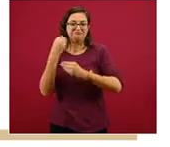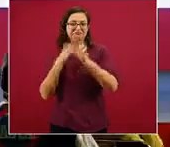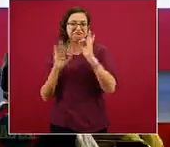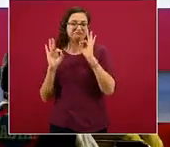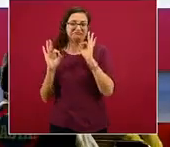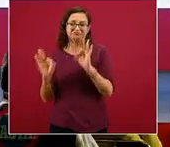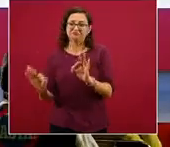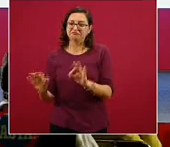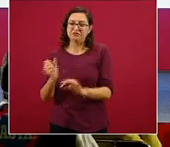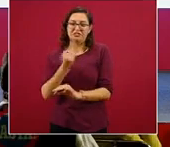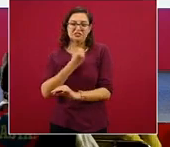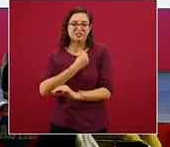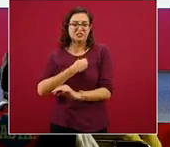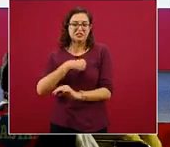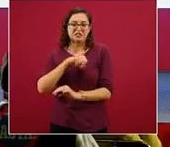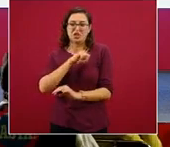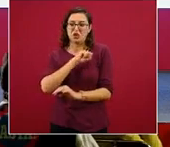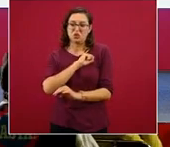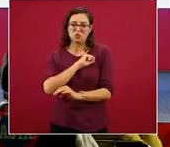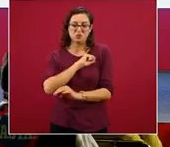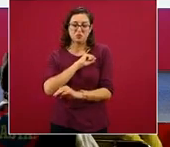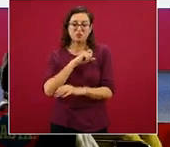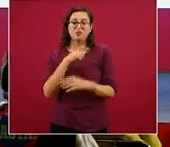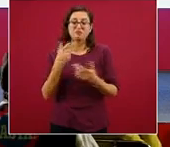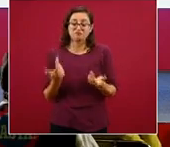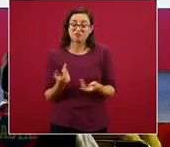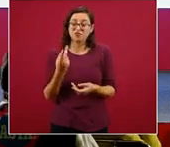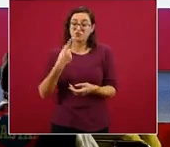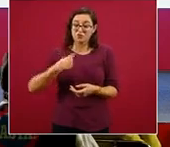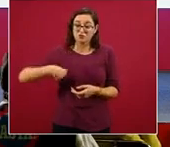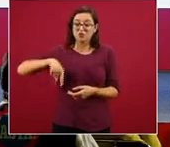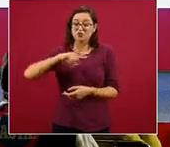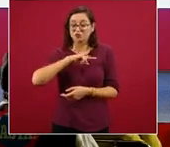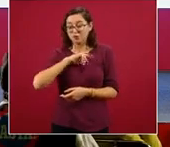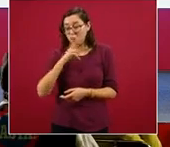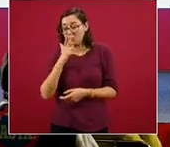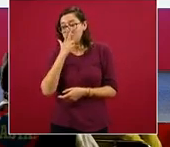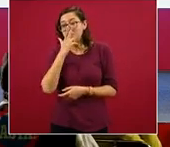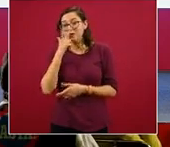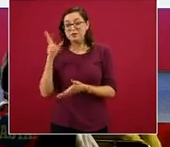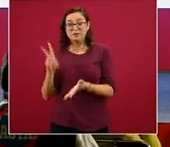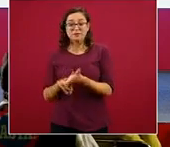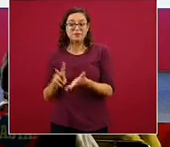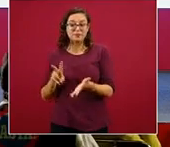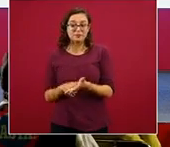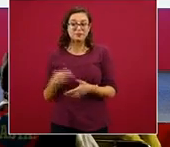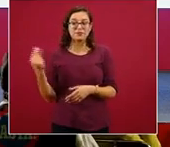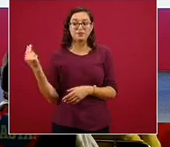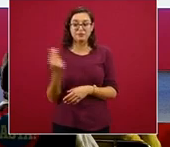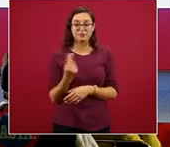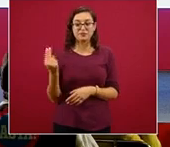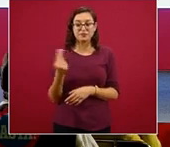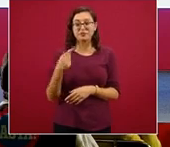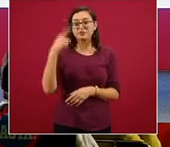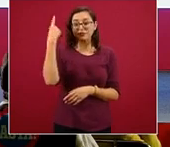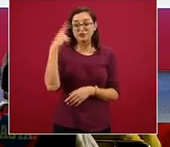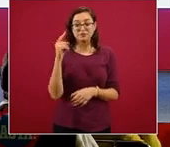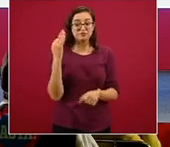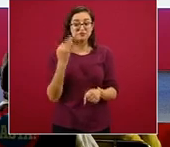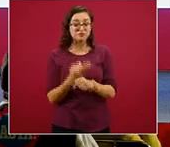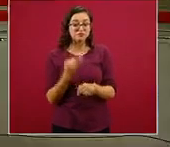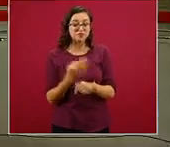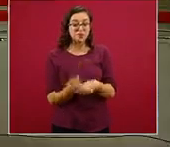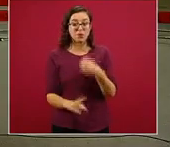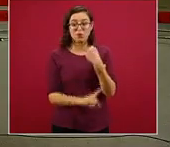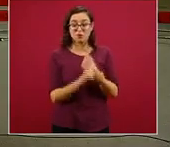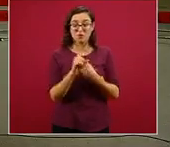Son esas dietas saludables las que necesitamos revalorar para enfrentar el problema de la mala